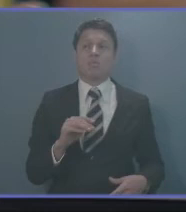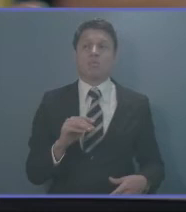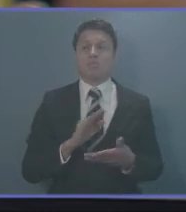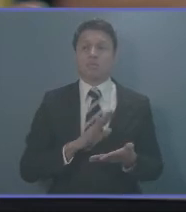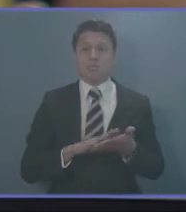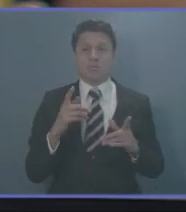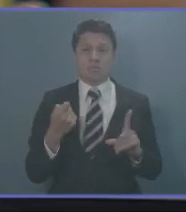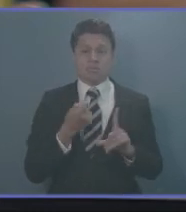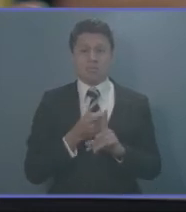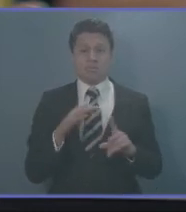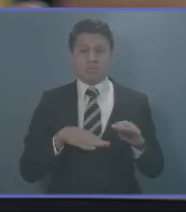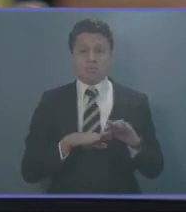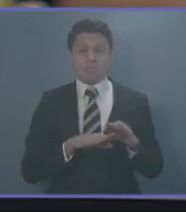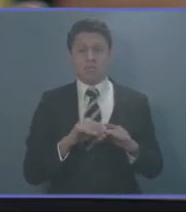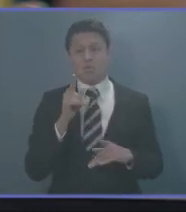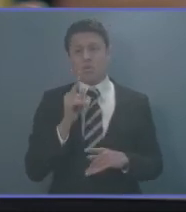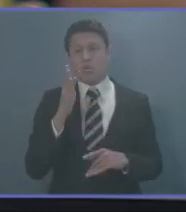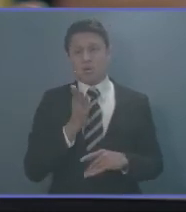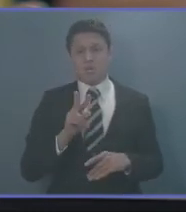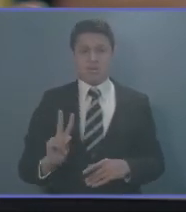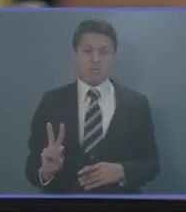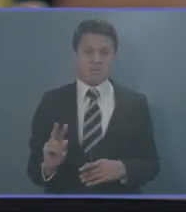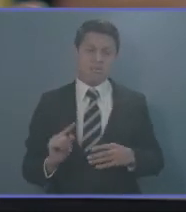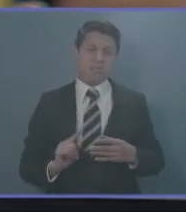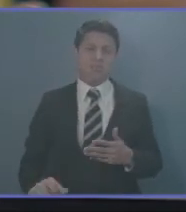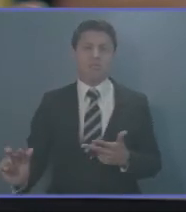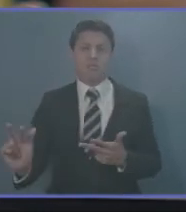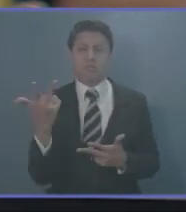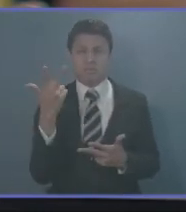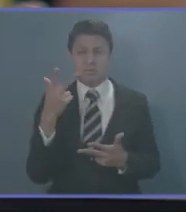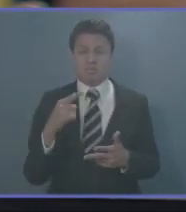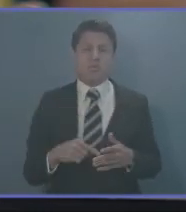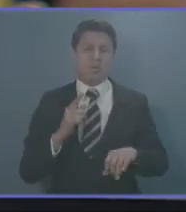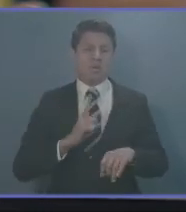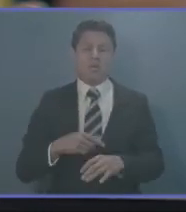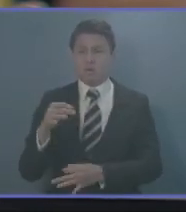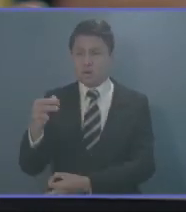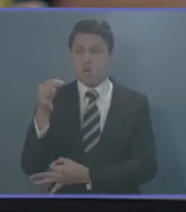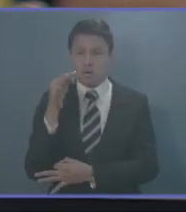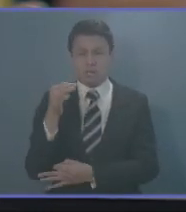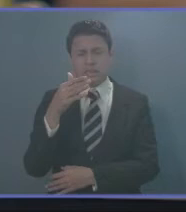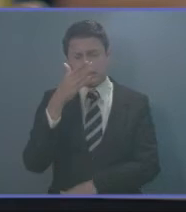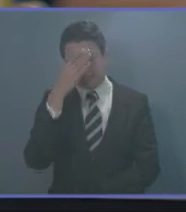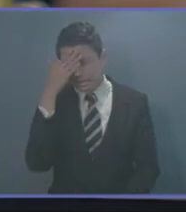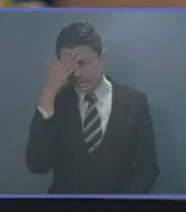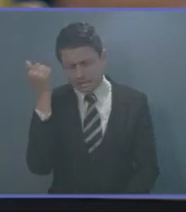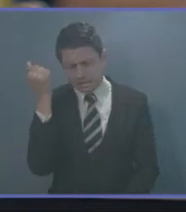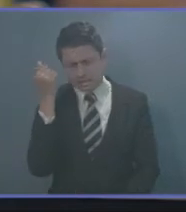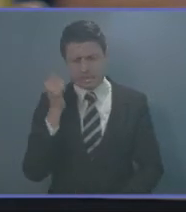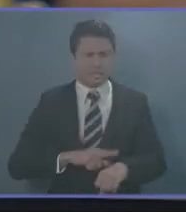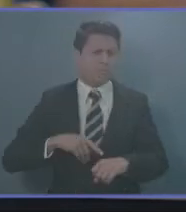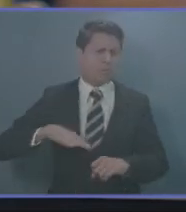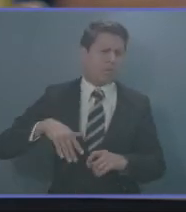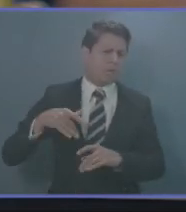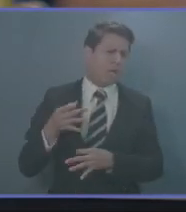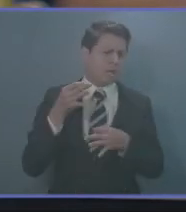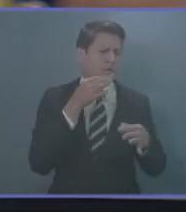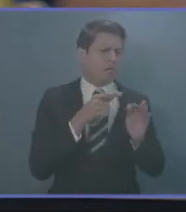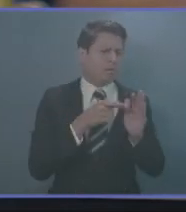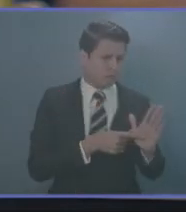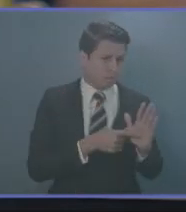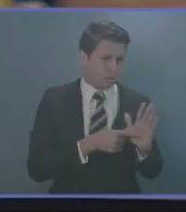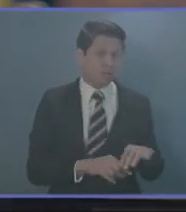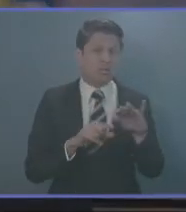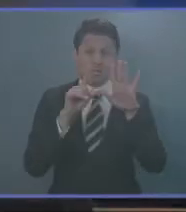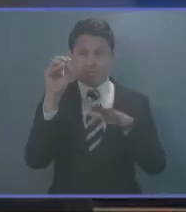mínimo del sector comercio y servicios. 3. Presentar extemporáneamente la declaración y pago del impuesto. La sanción correspondiente será del